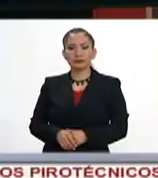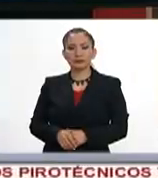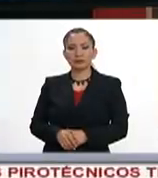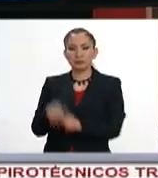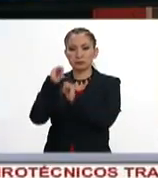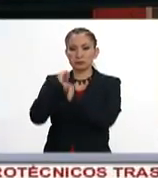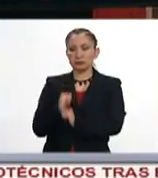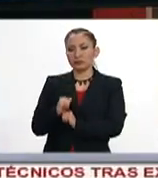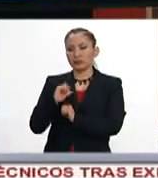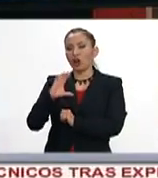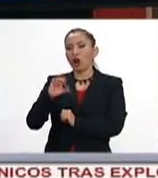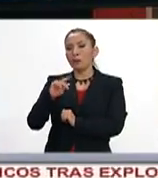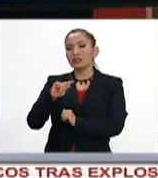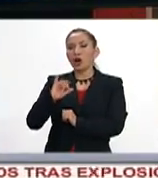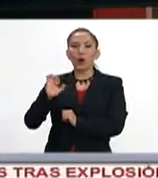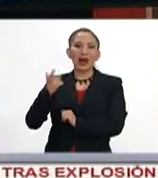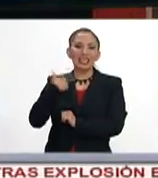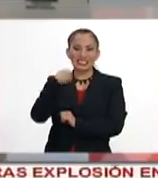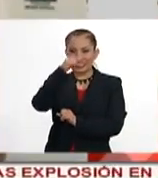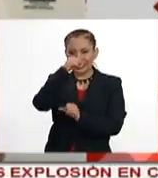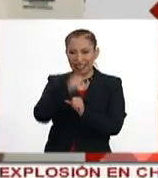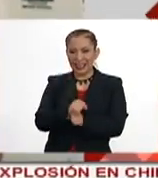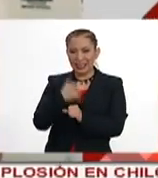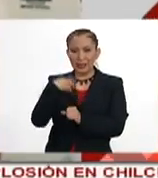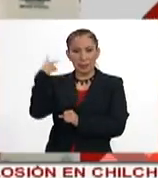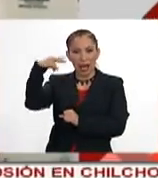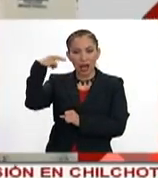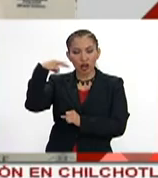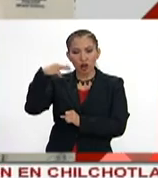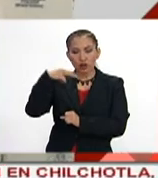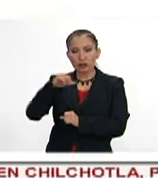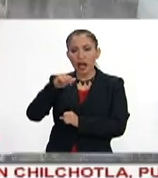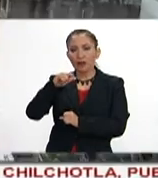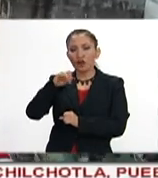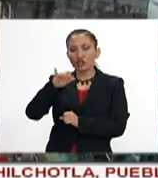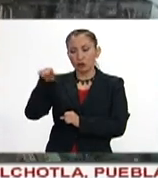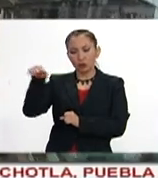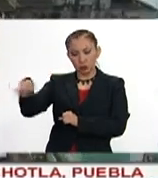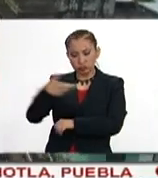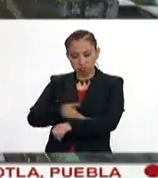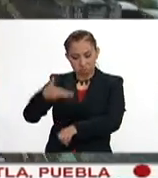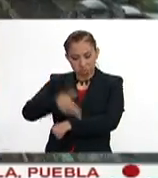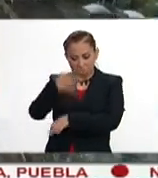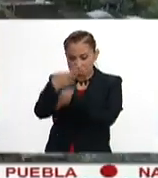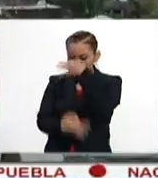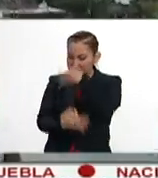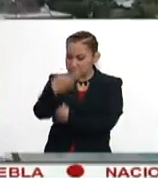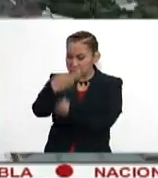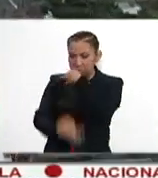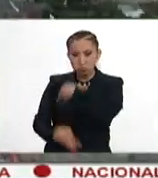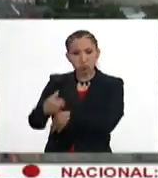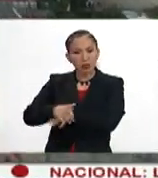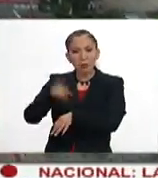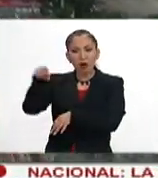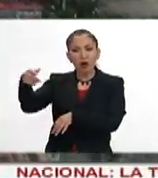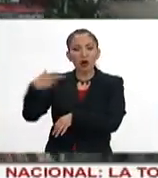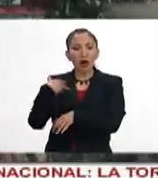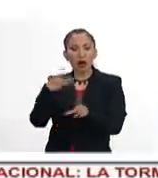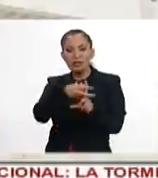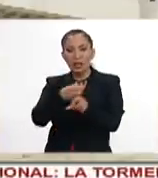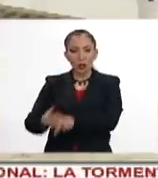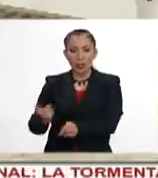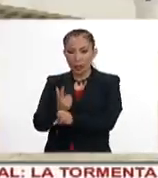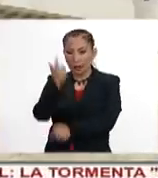El comisario o excomisario de la Secretaría de Seguridad Pública de Veracruz, Alfonso Centeno, fue vinculado a proceso del delito de